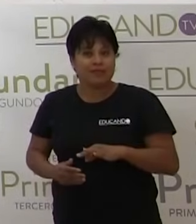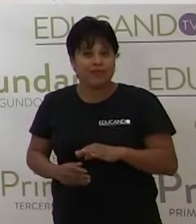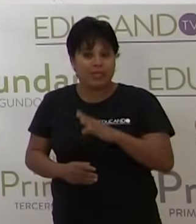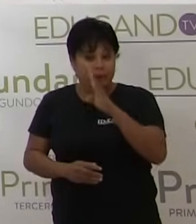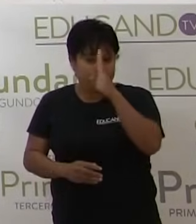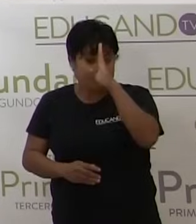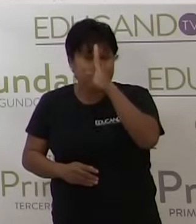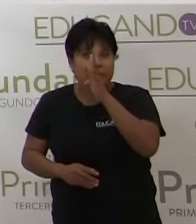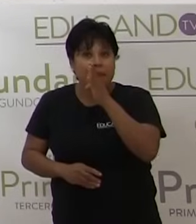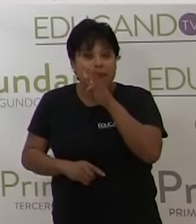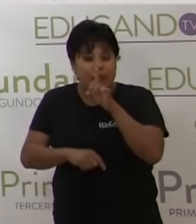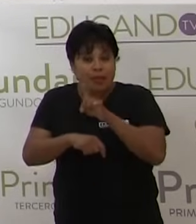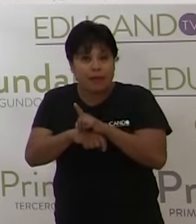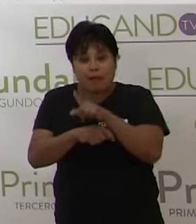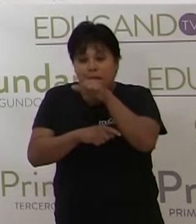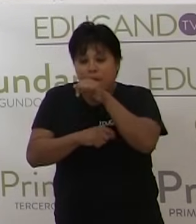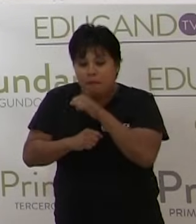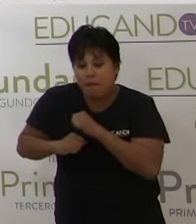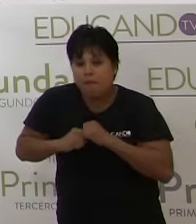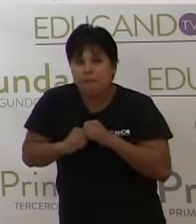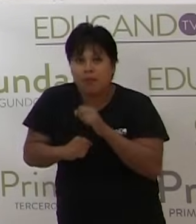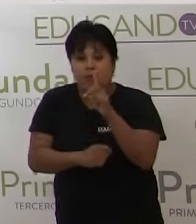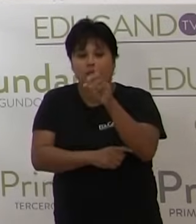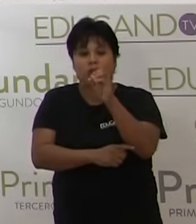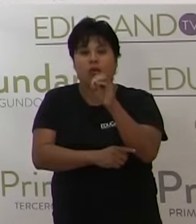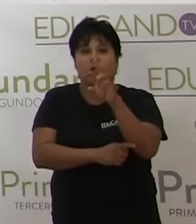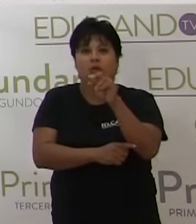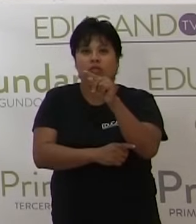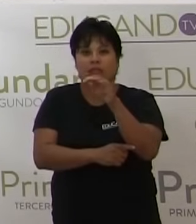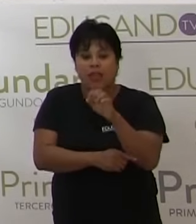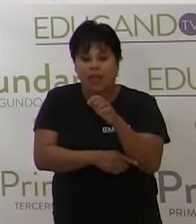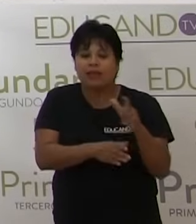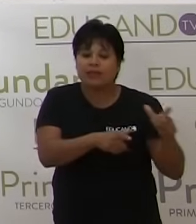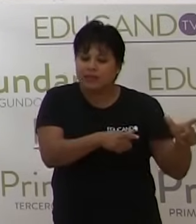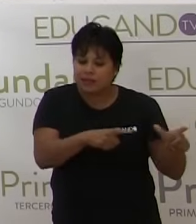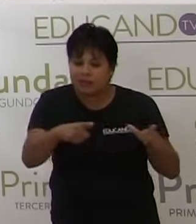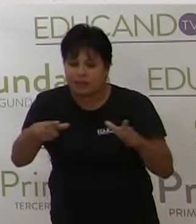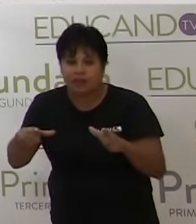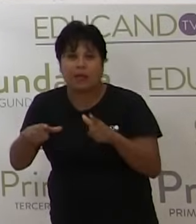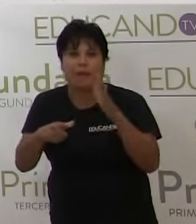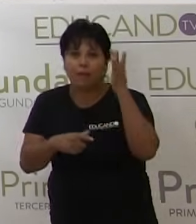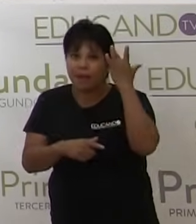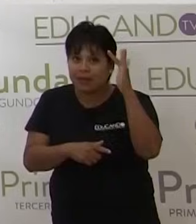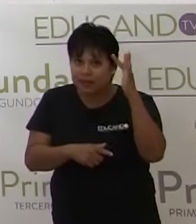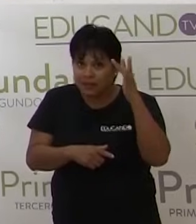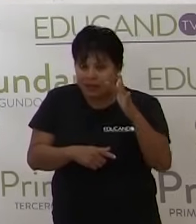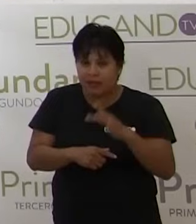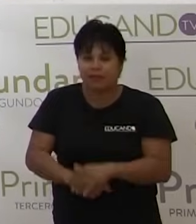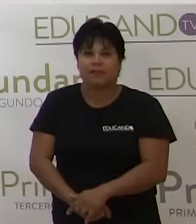mediodía la gallina dorotea sacó el pastel de la